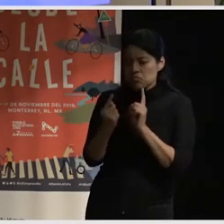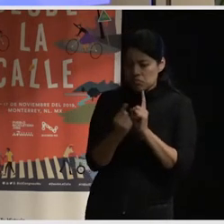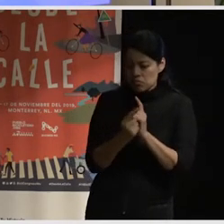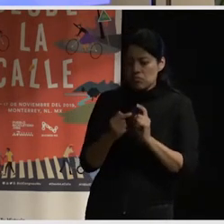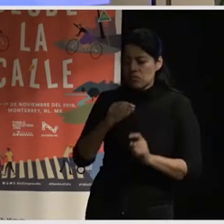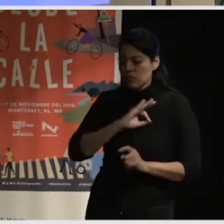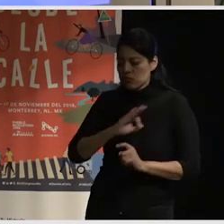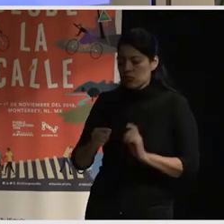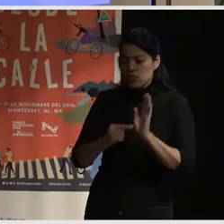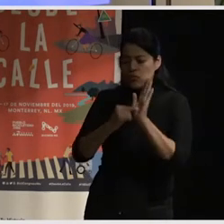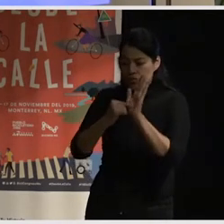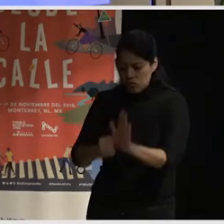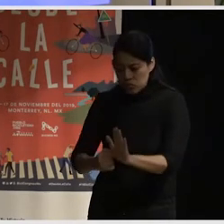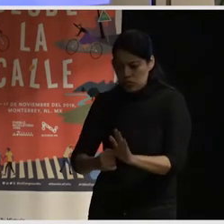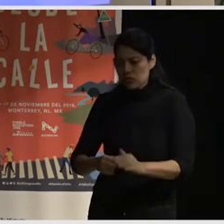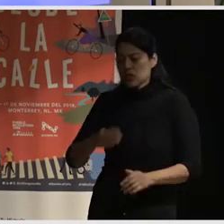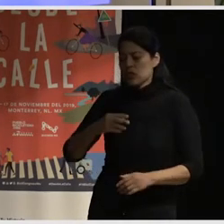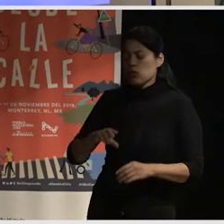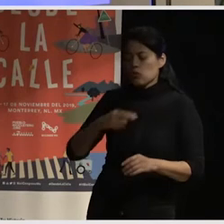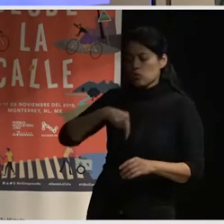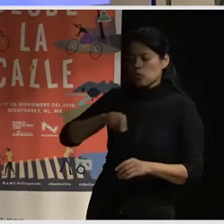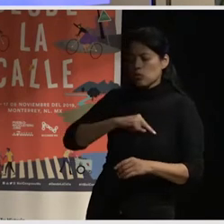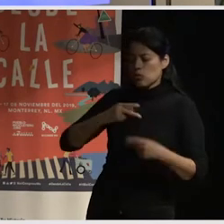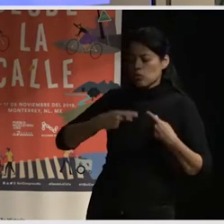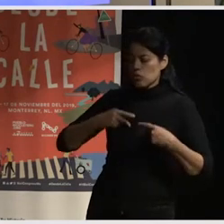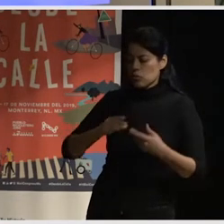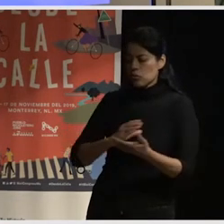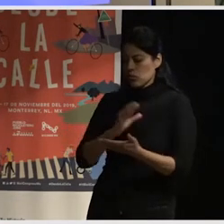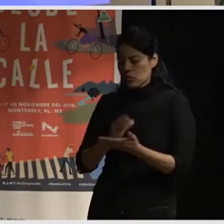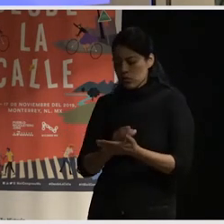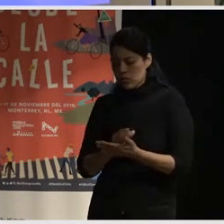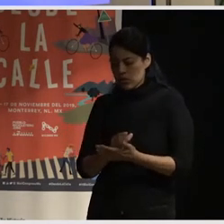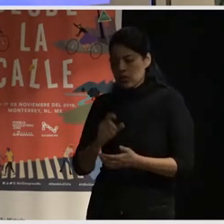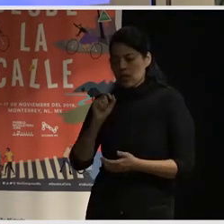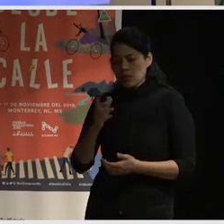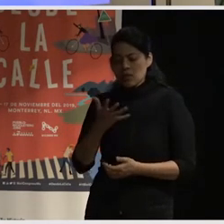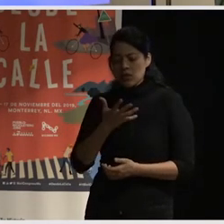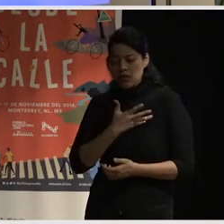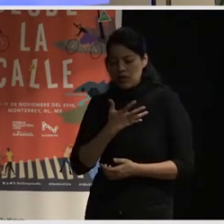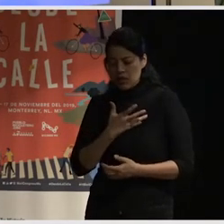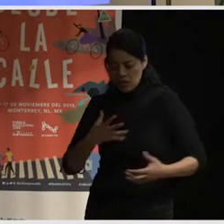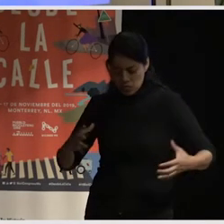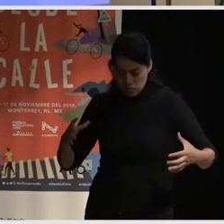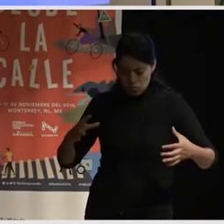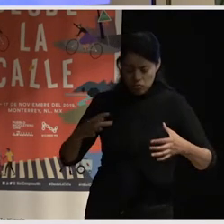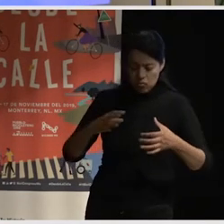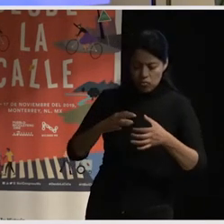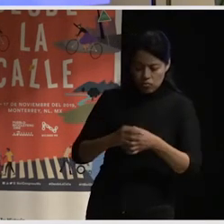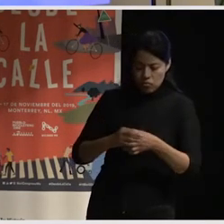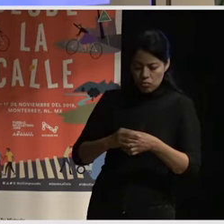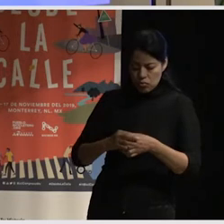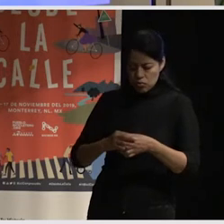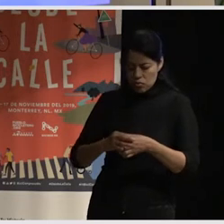públicamente desde la arena pública como ciudadanos el otro lado que tenemos es el pequeño brazo armado de